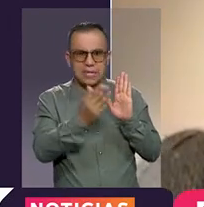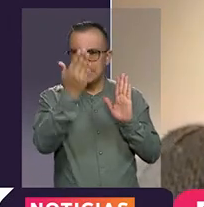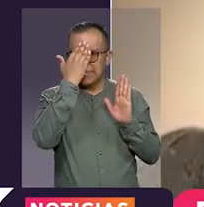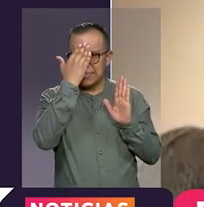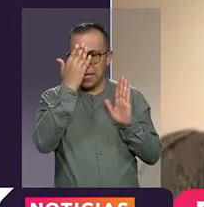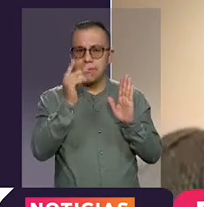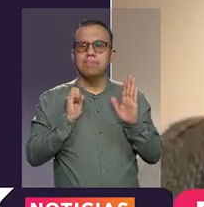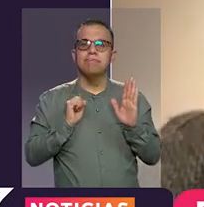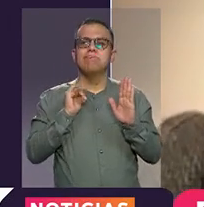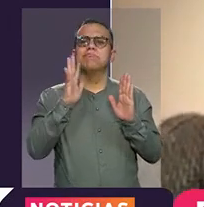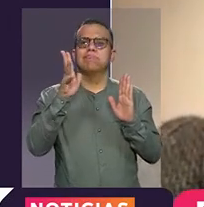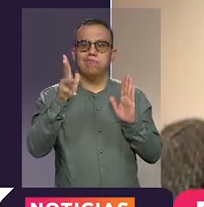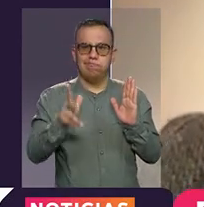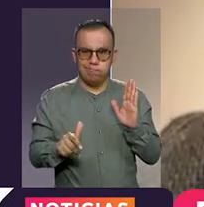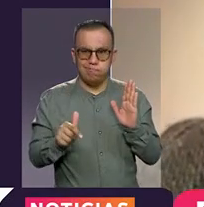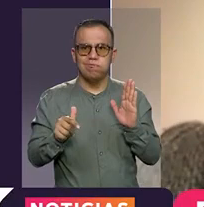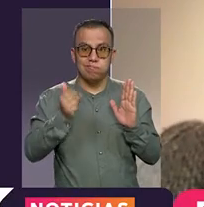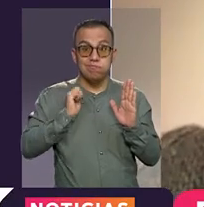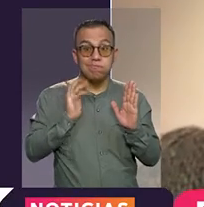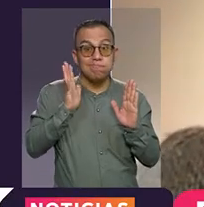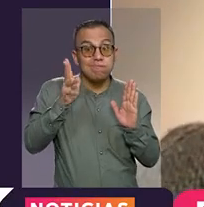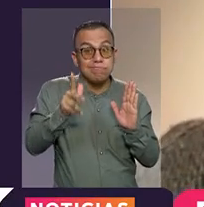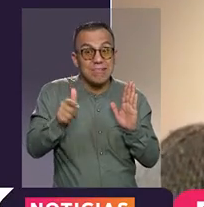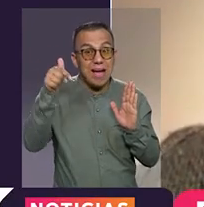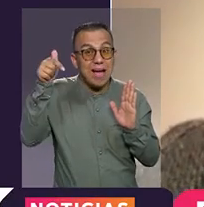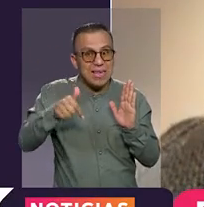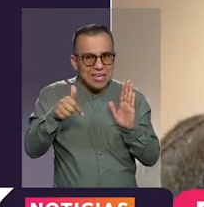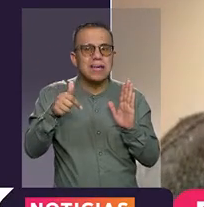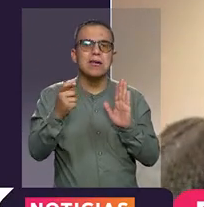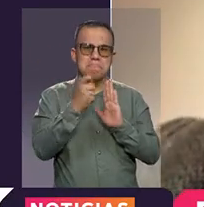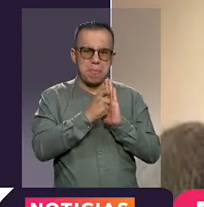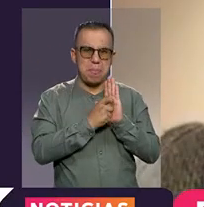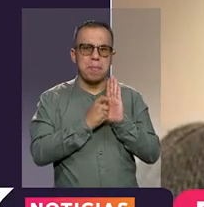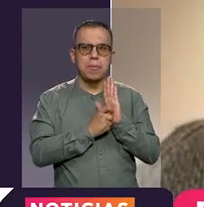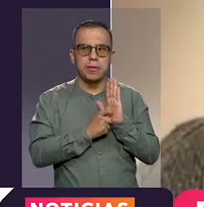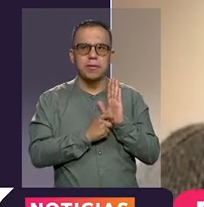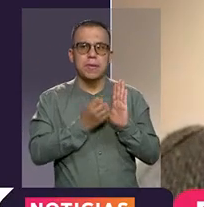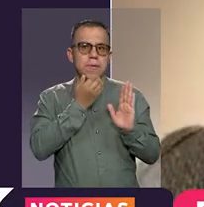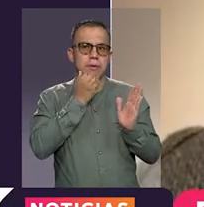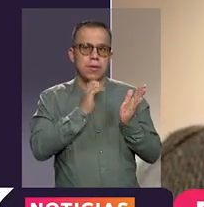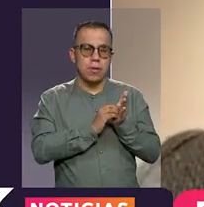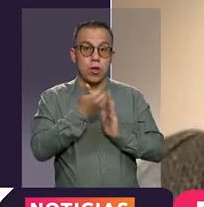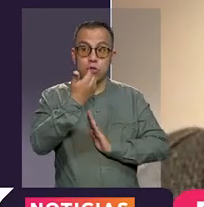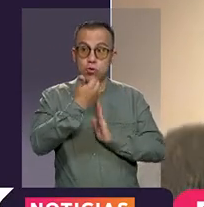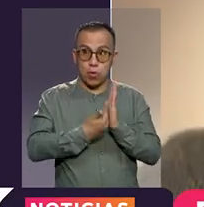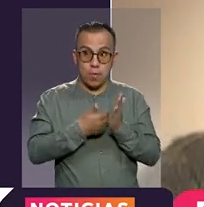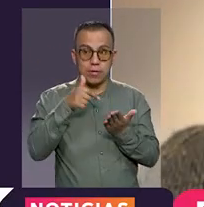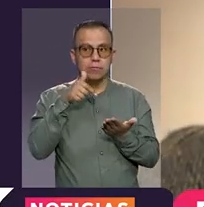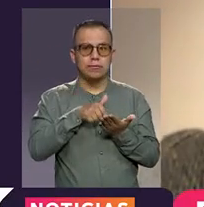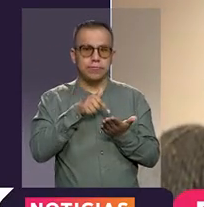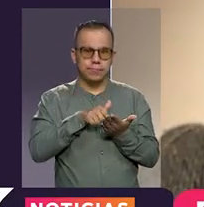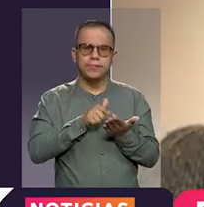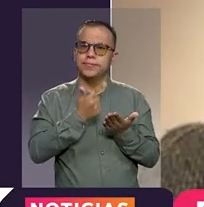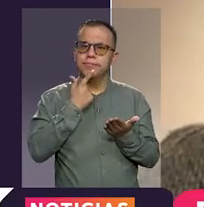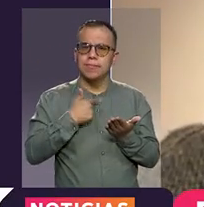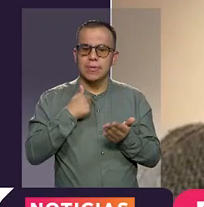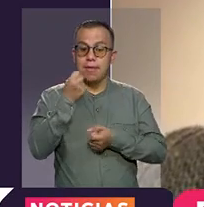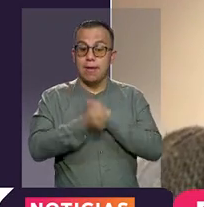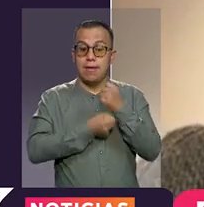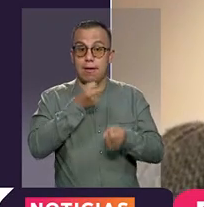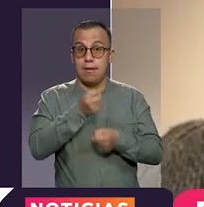una descripción que se hace a través... Si hay un documento que nos diga la